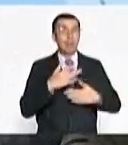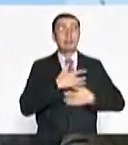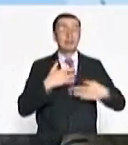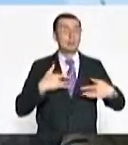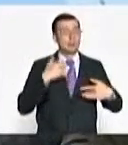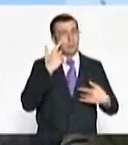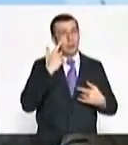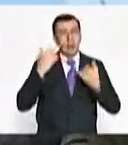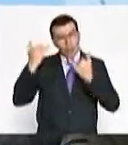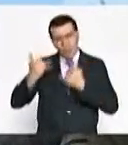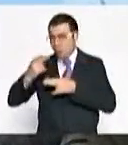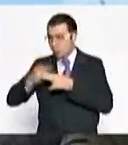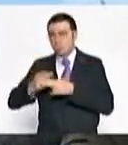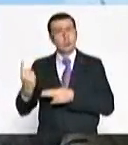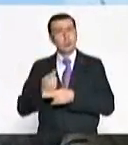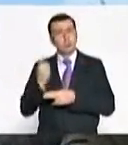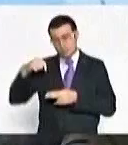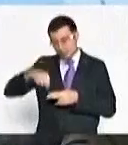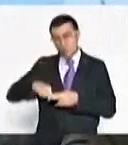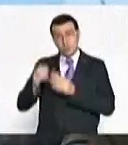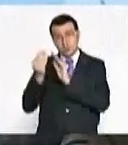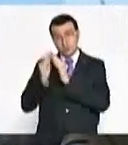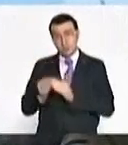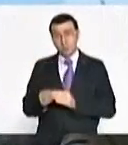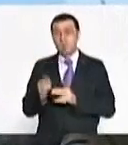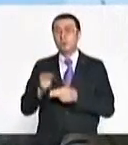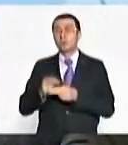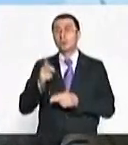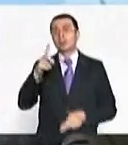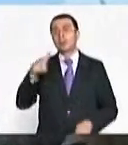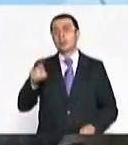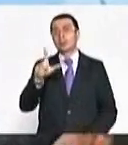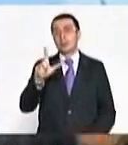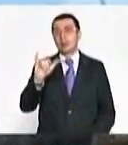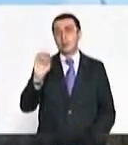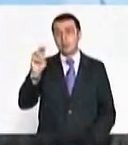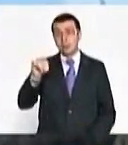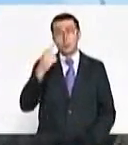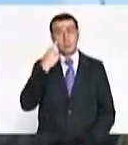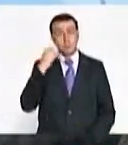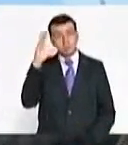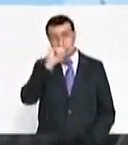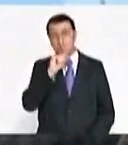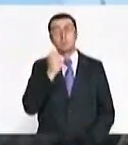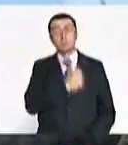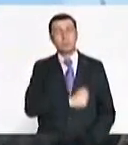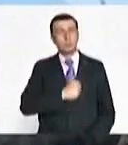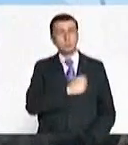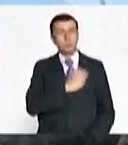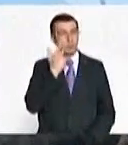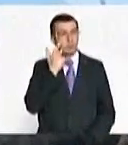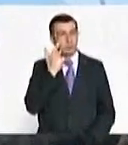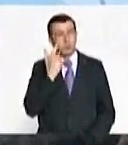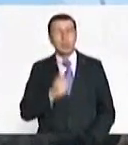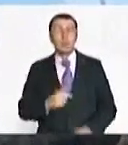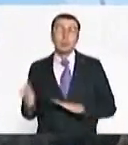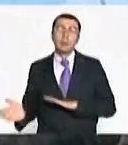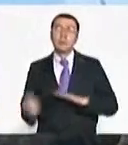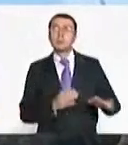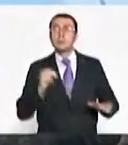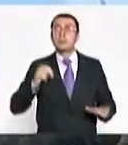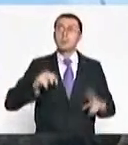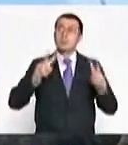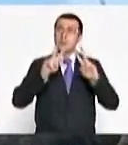Slim, para que ustedes tengan esto claro. Hoy precisamente vamos a hablar de un tema que tiene que ver